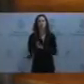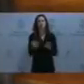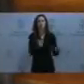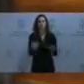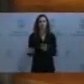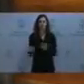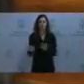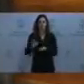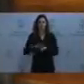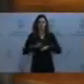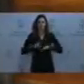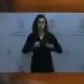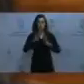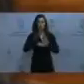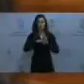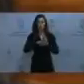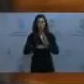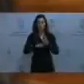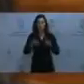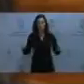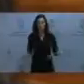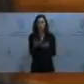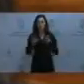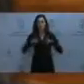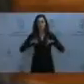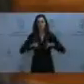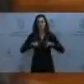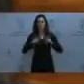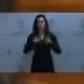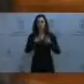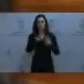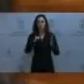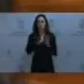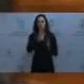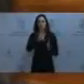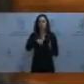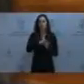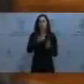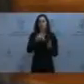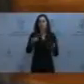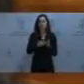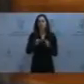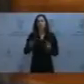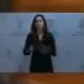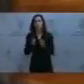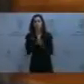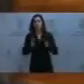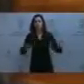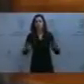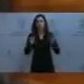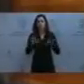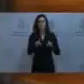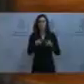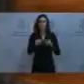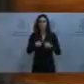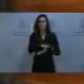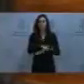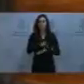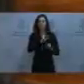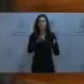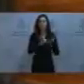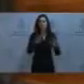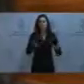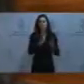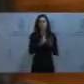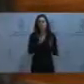era el Programa de Promoción de Suelo Industrial 2005-2008, el Programa de Espacios Industriales 2009-2012 y el